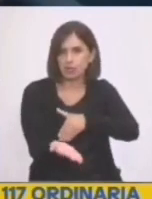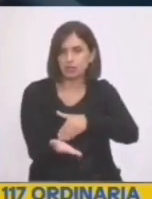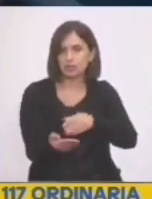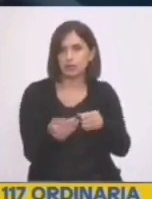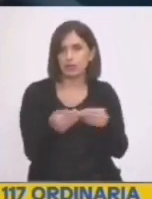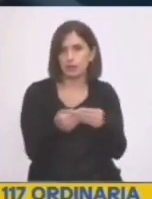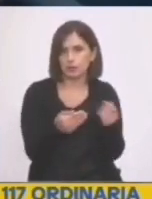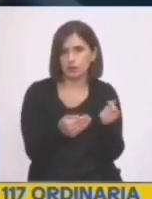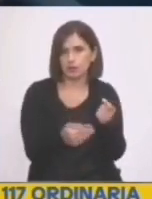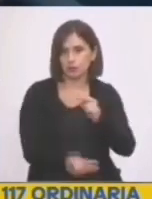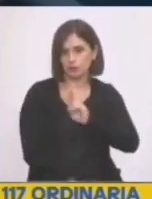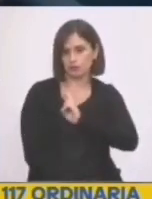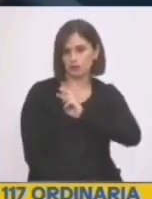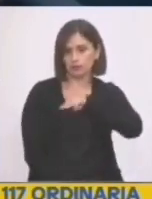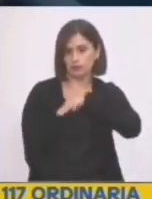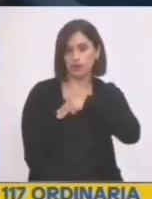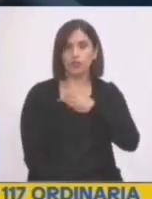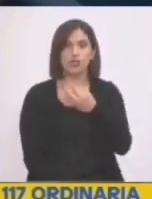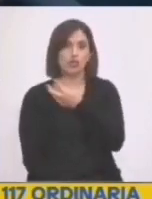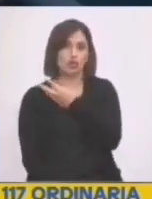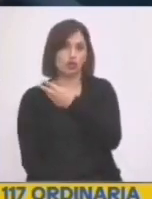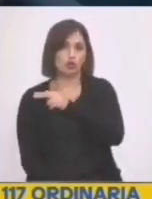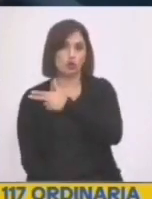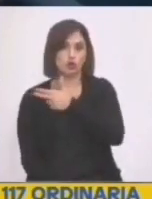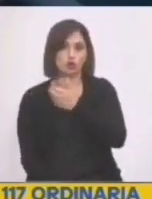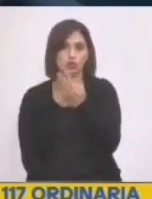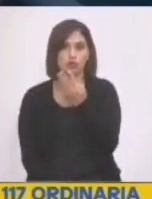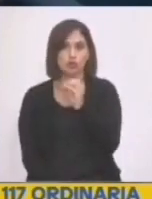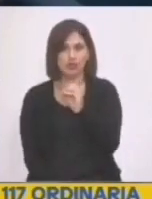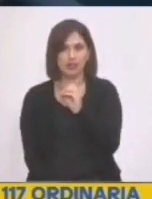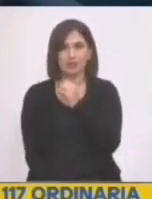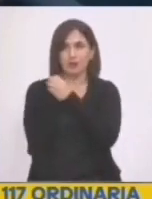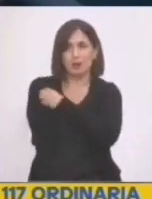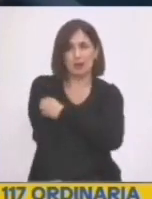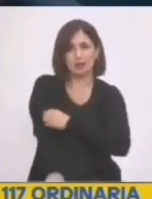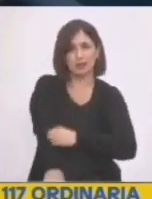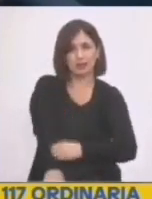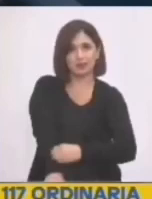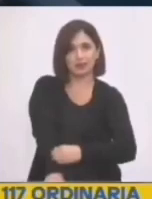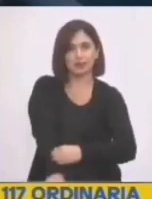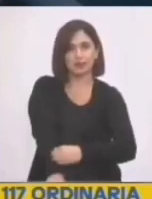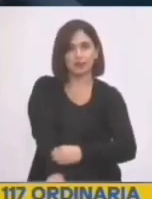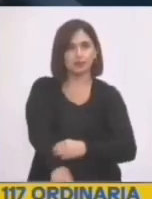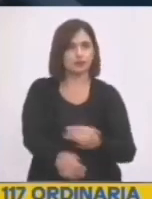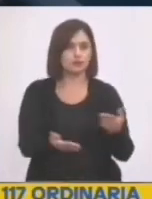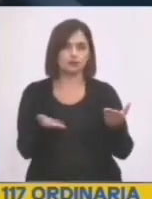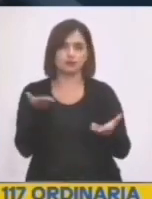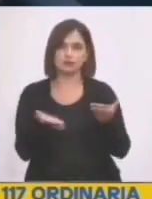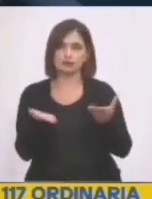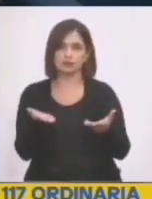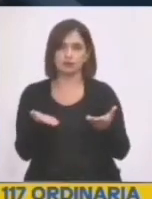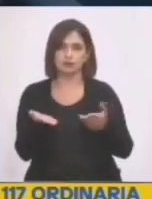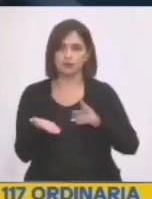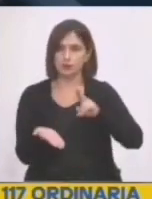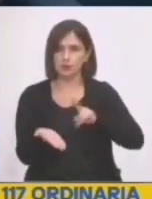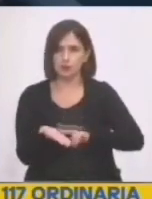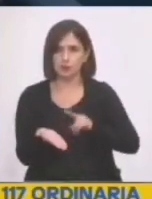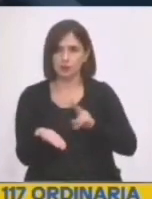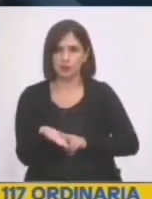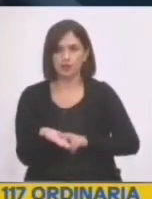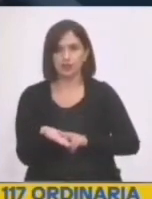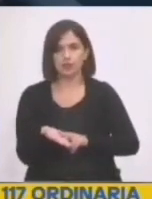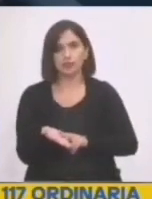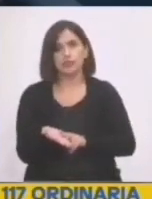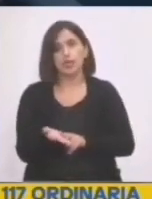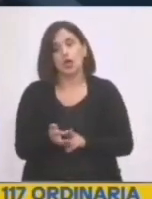la región metropolitana y ochocientos cuarenta mil millones de pesos para las regiones a través de esta ley la verdad es que tenemos